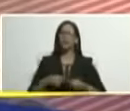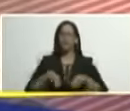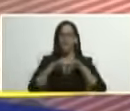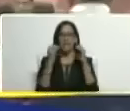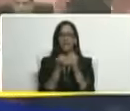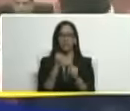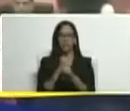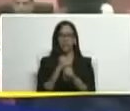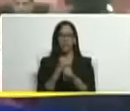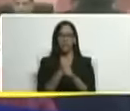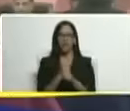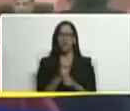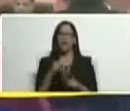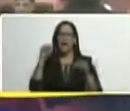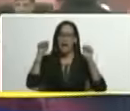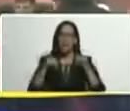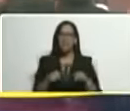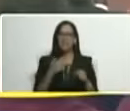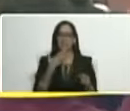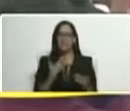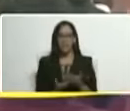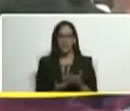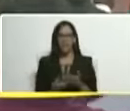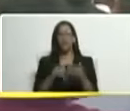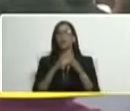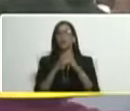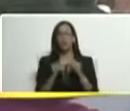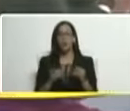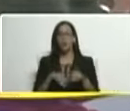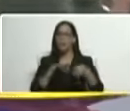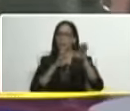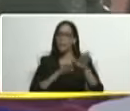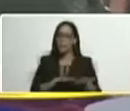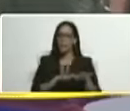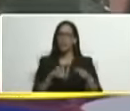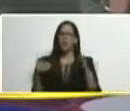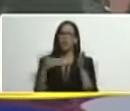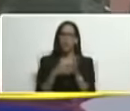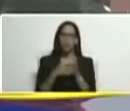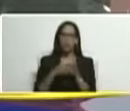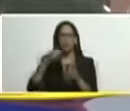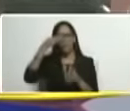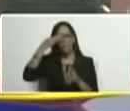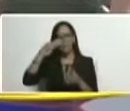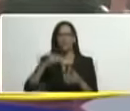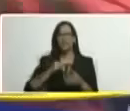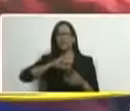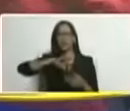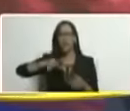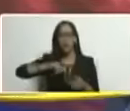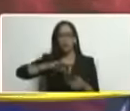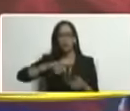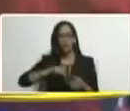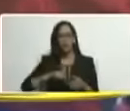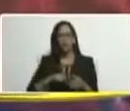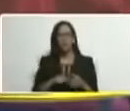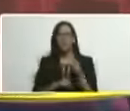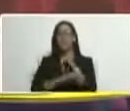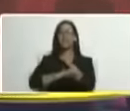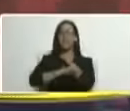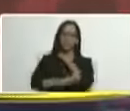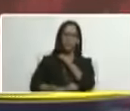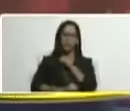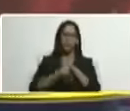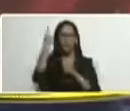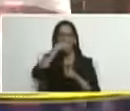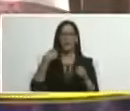Así lo pido, todo el apoyo contra el bandidaje, y la corrupción y la traición